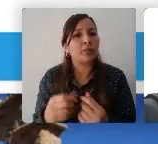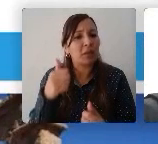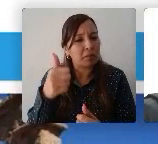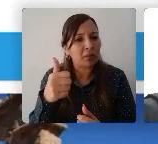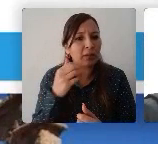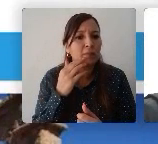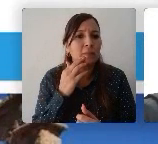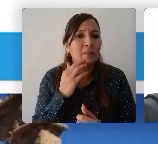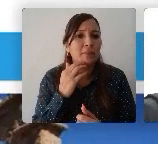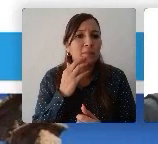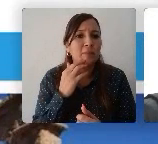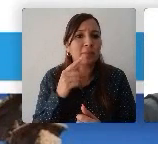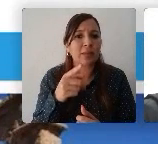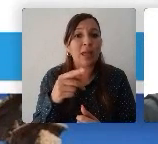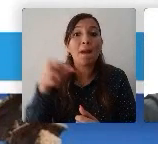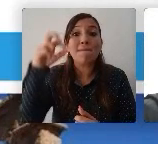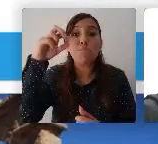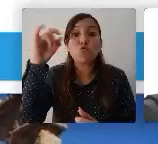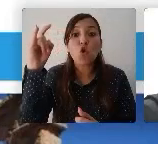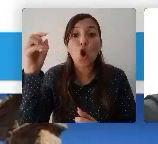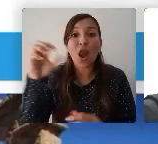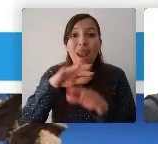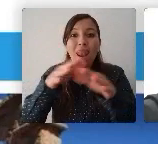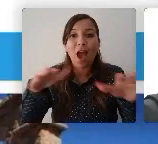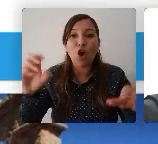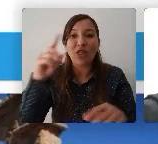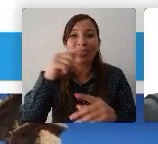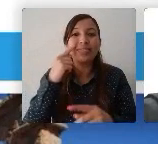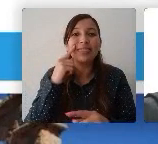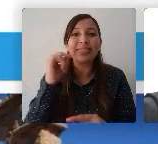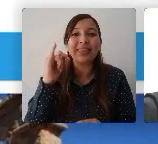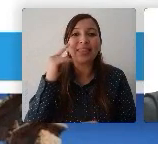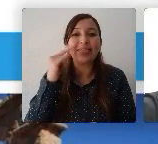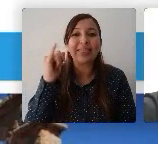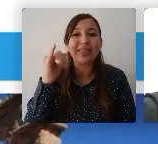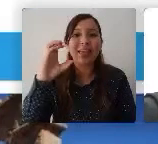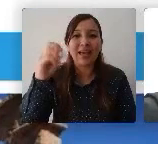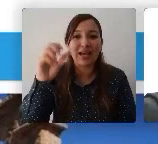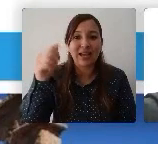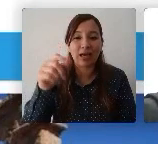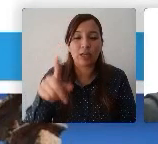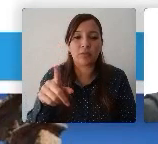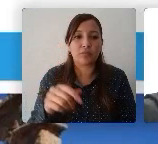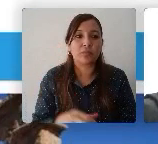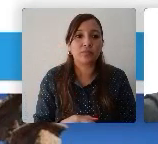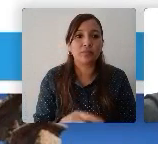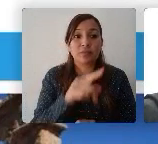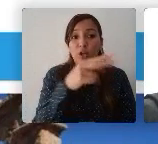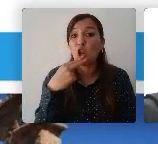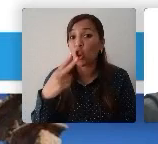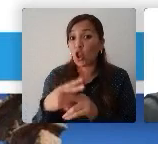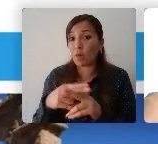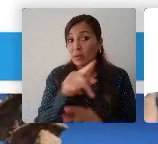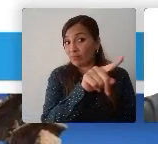emprendimientos, en este caso del lago Titicaca, voy a comentar sobre Félix Turpo, que también es un